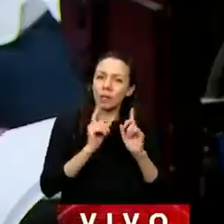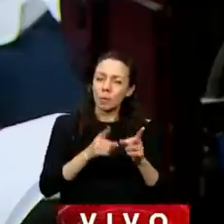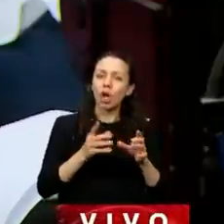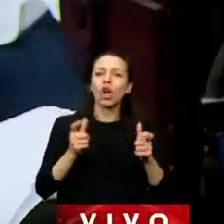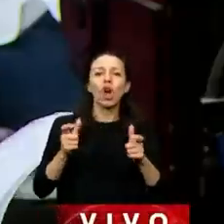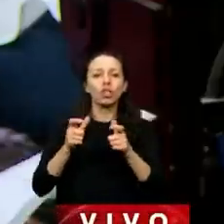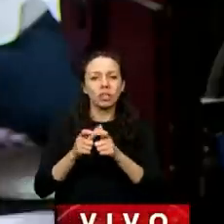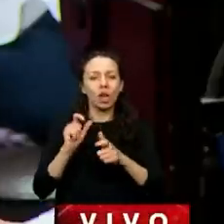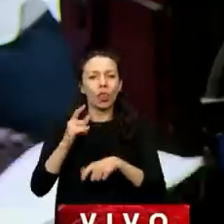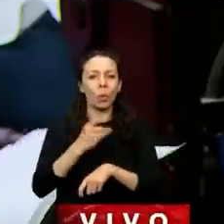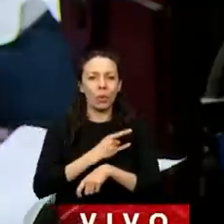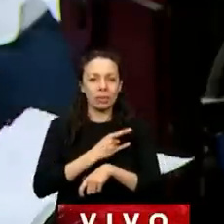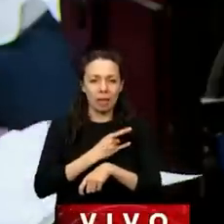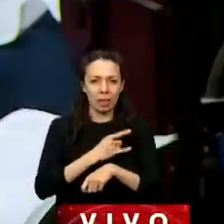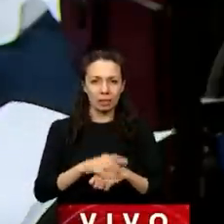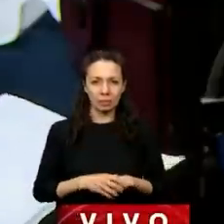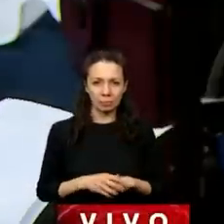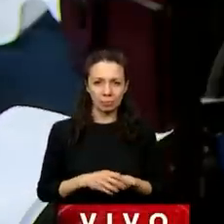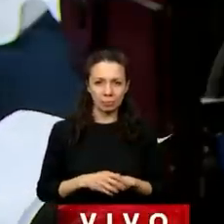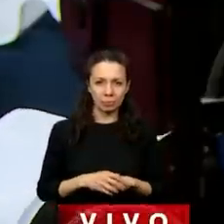de Universidades.